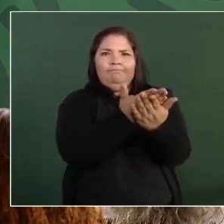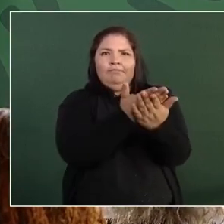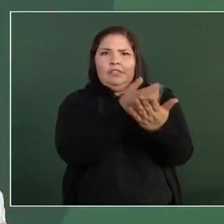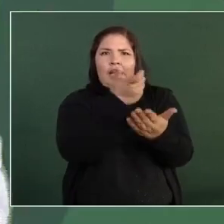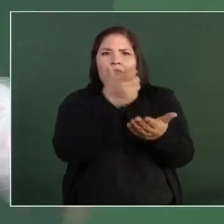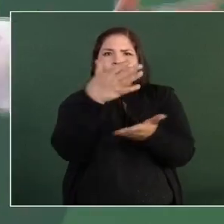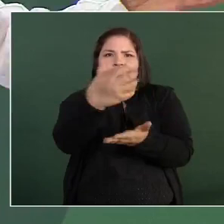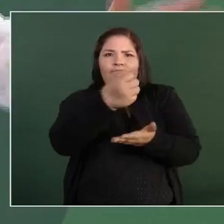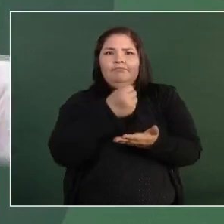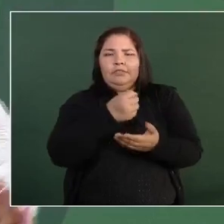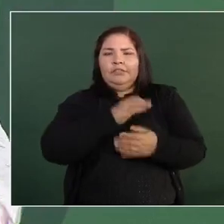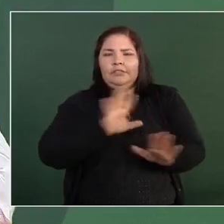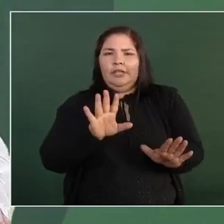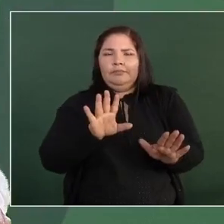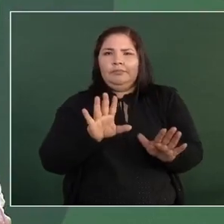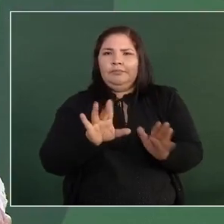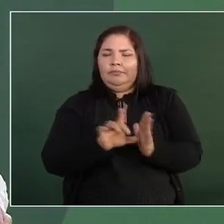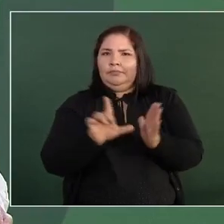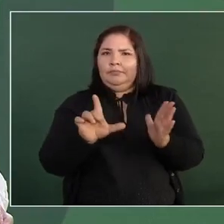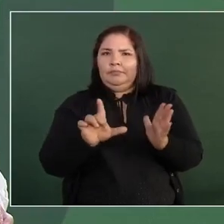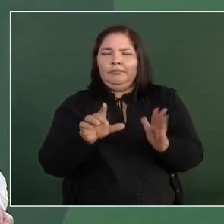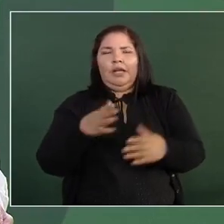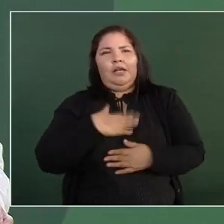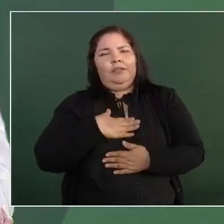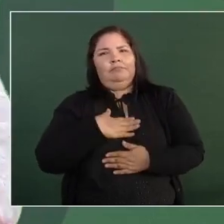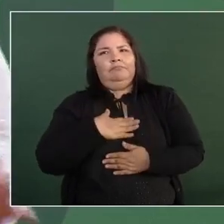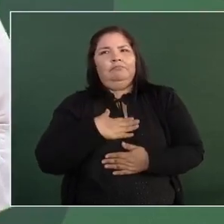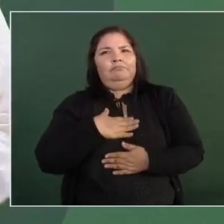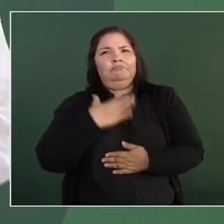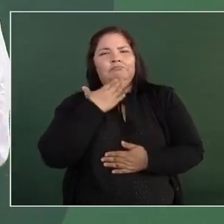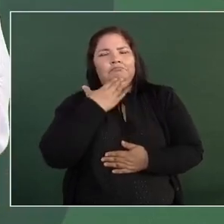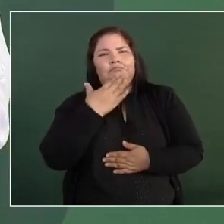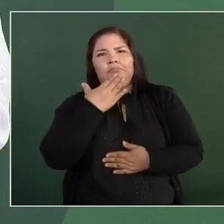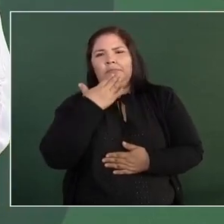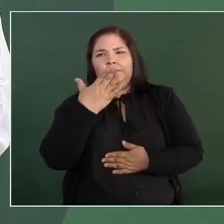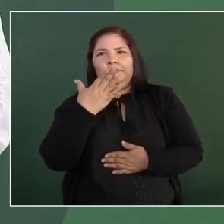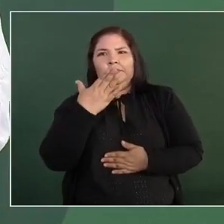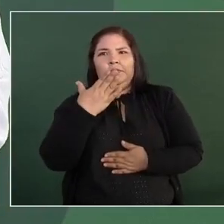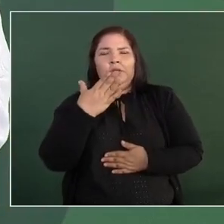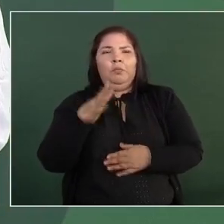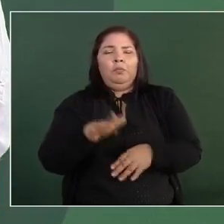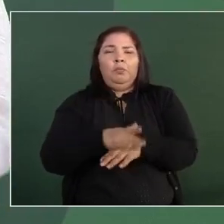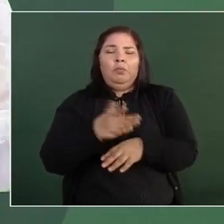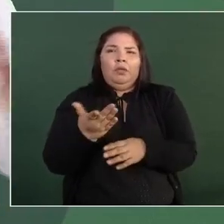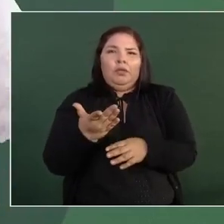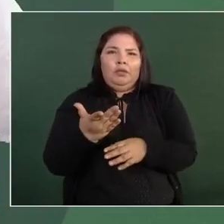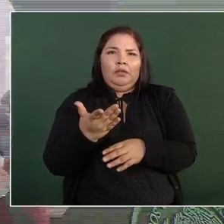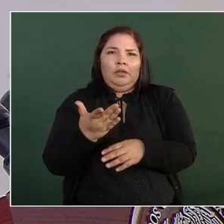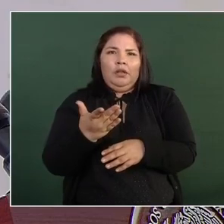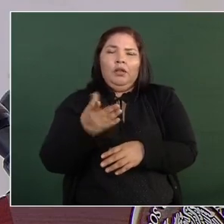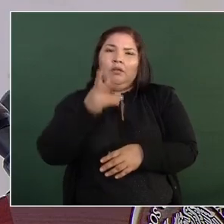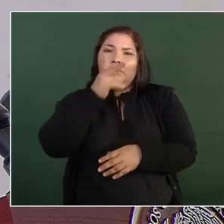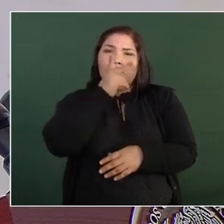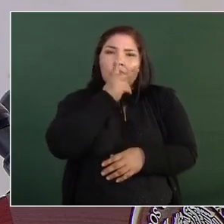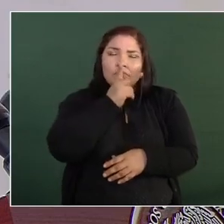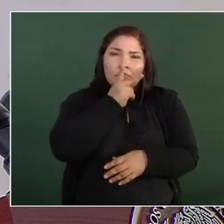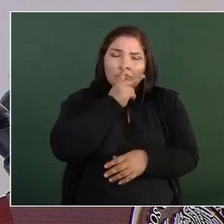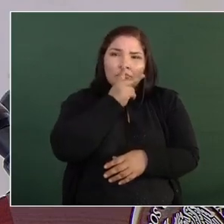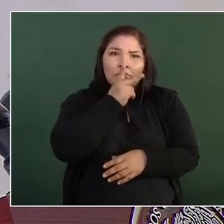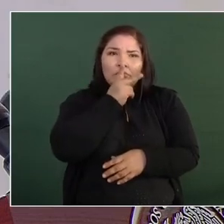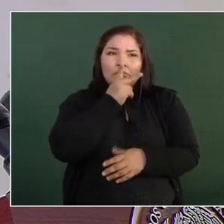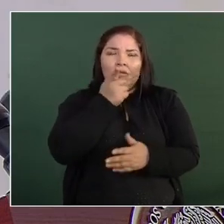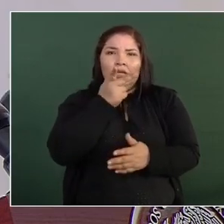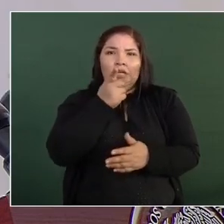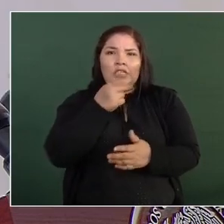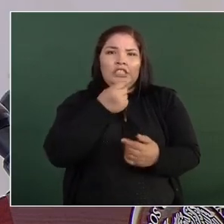presupuesto. Bueno, pues eso es para nosotros muy halagüeño, porque si no dije, pues los padres que reciben